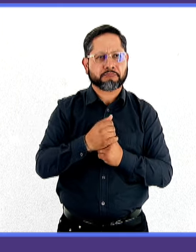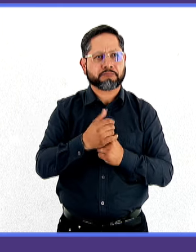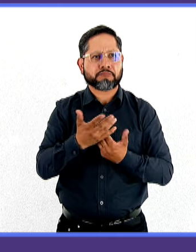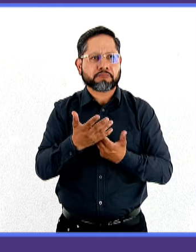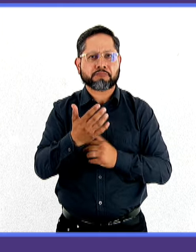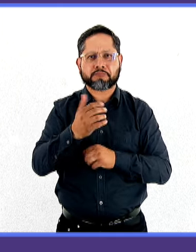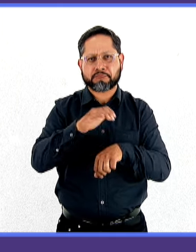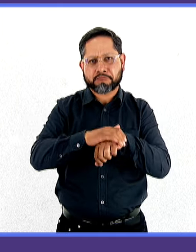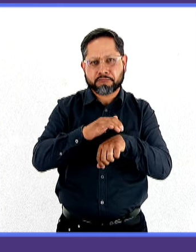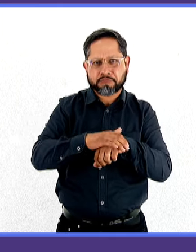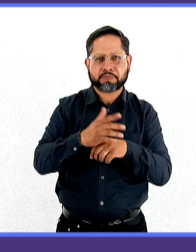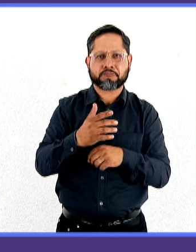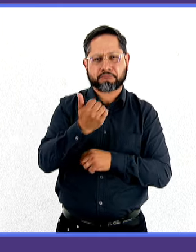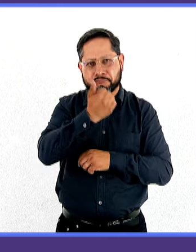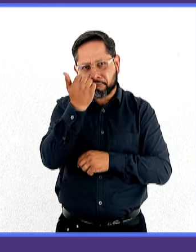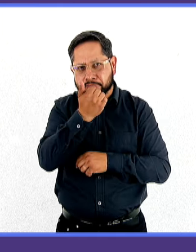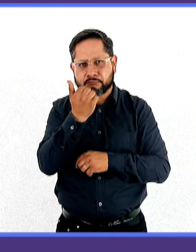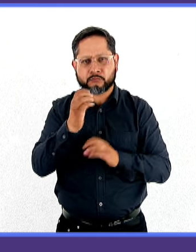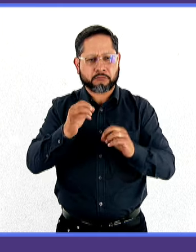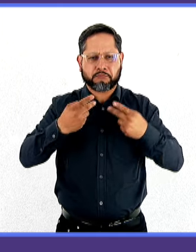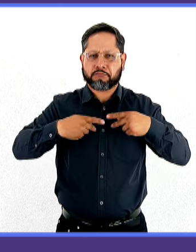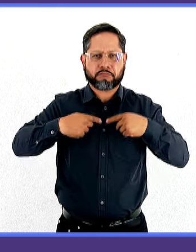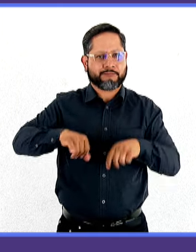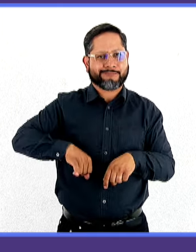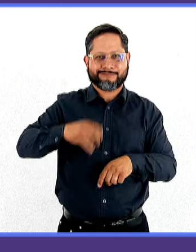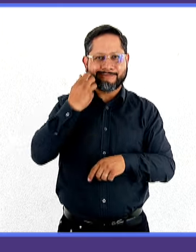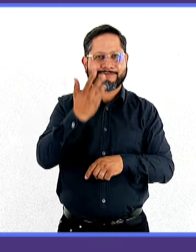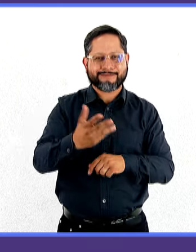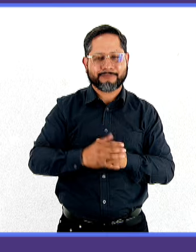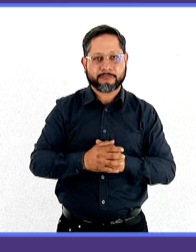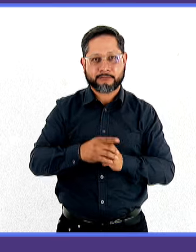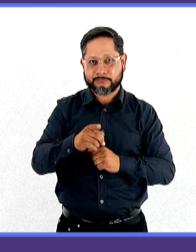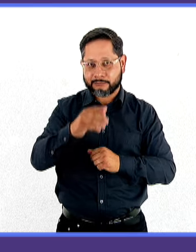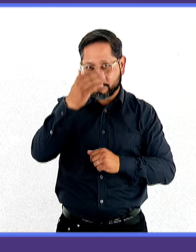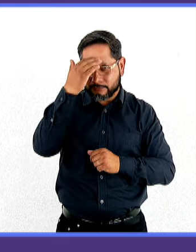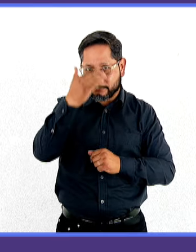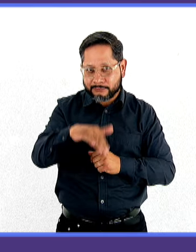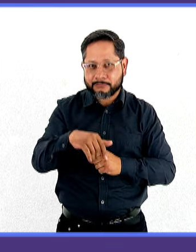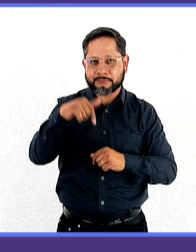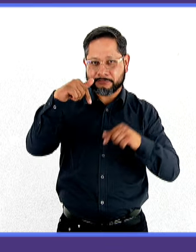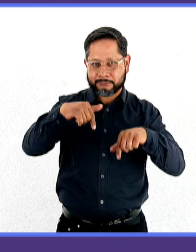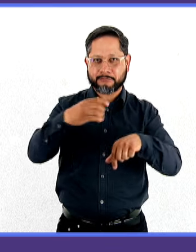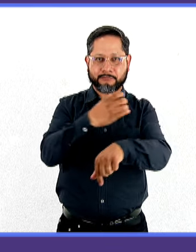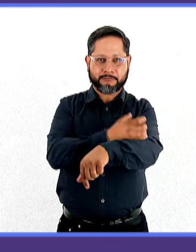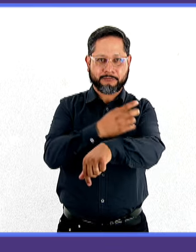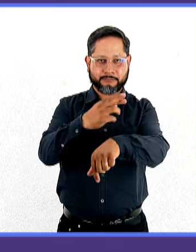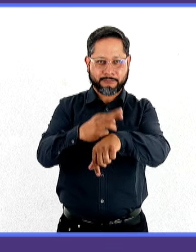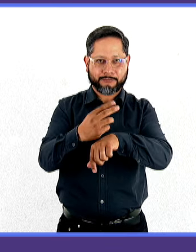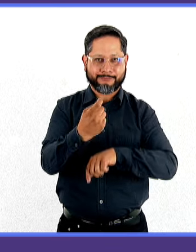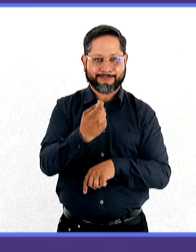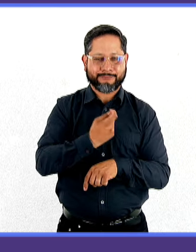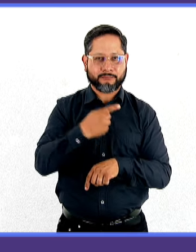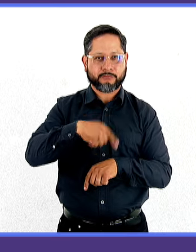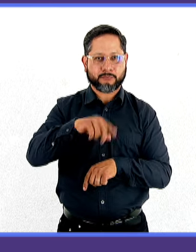amistades familiares y toda persona interesada ya saben en coordinación género